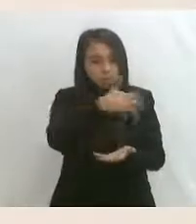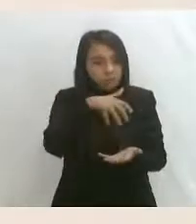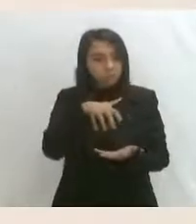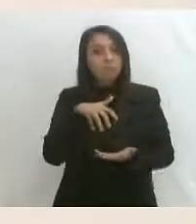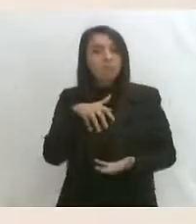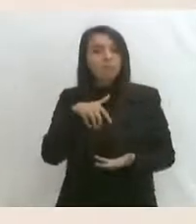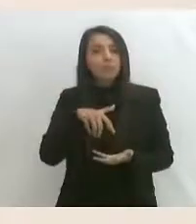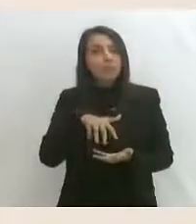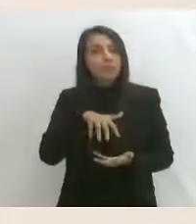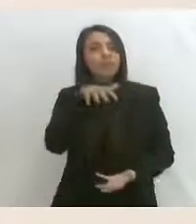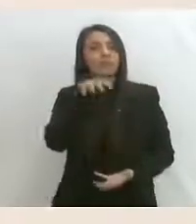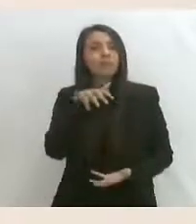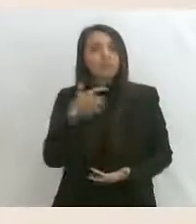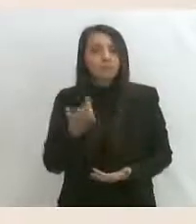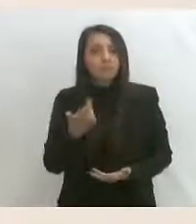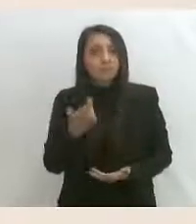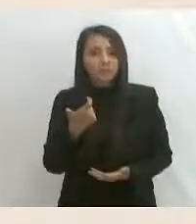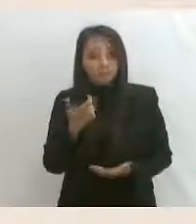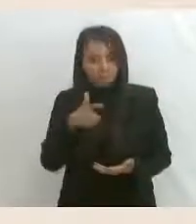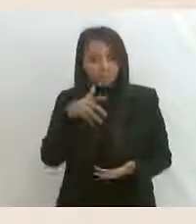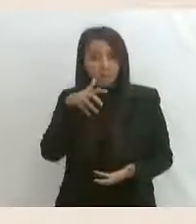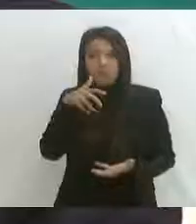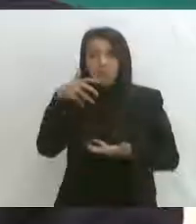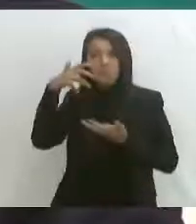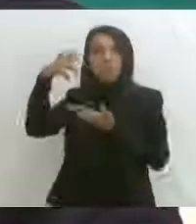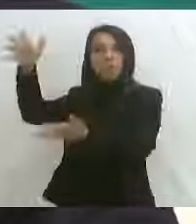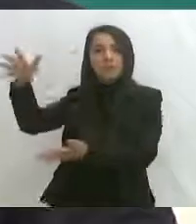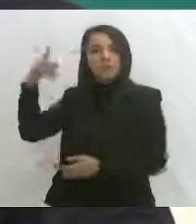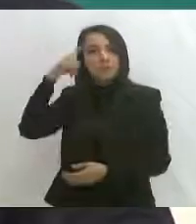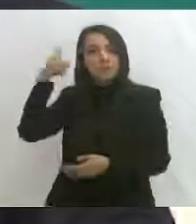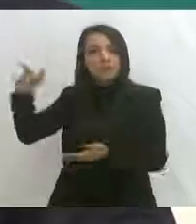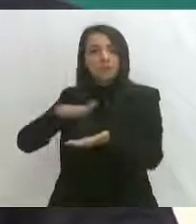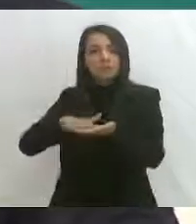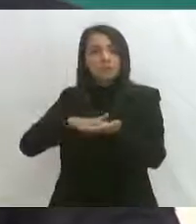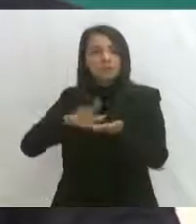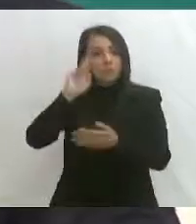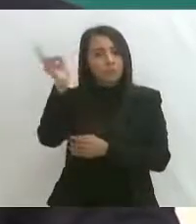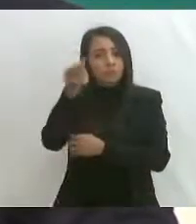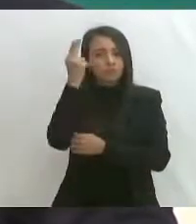más de ese dinero a la Universidad de Baja California,